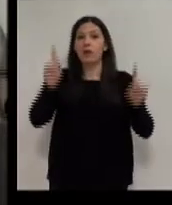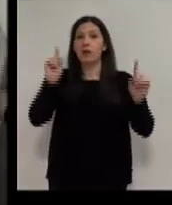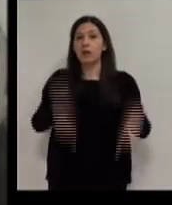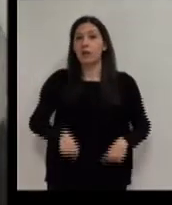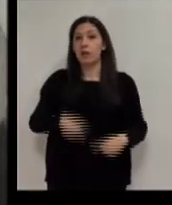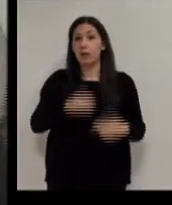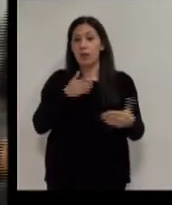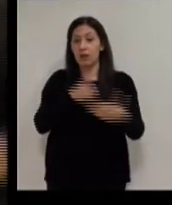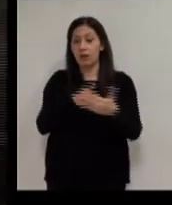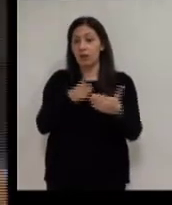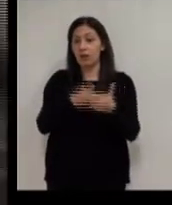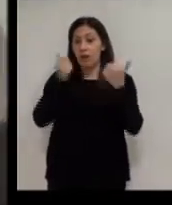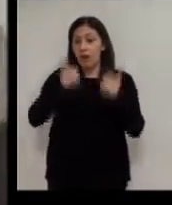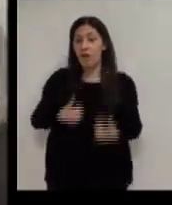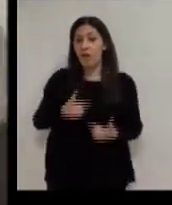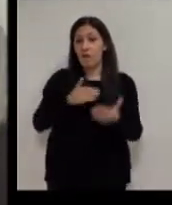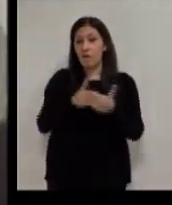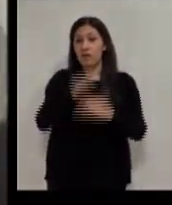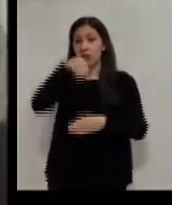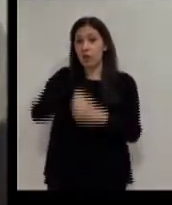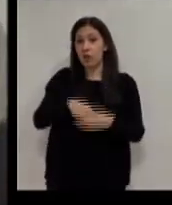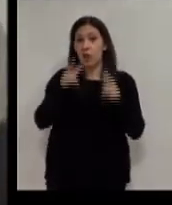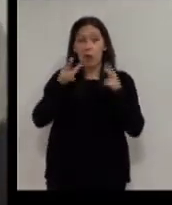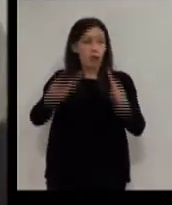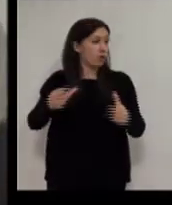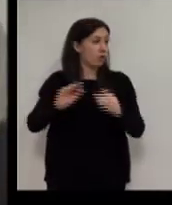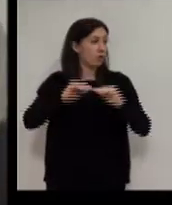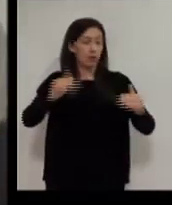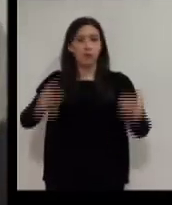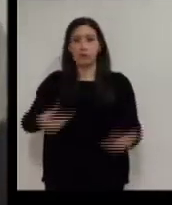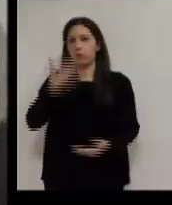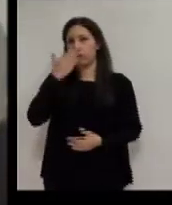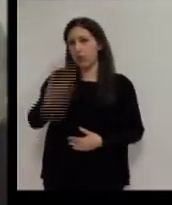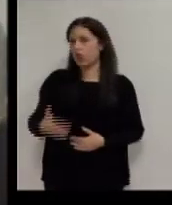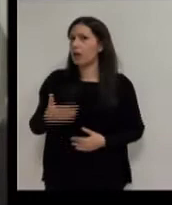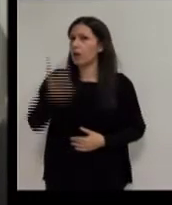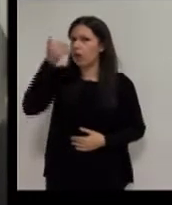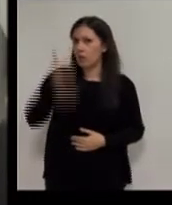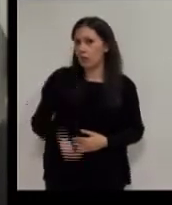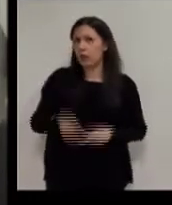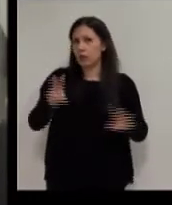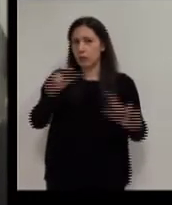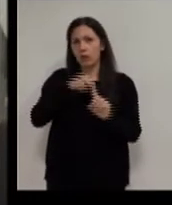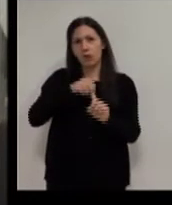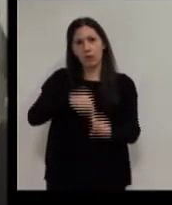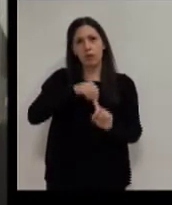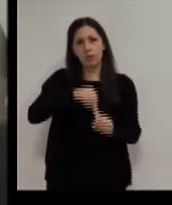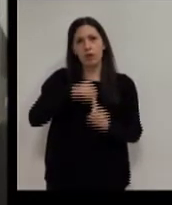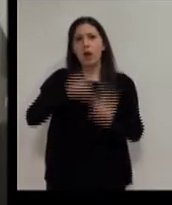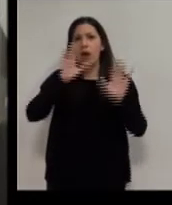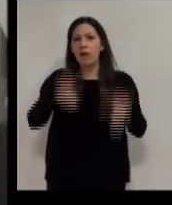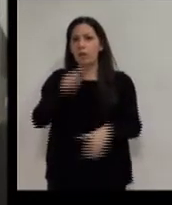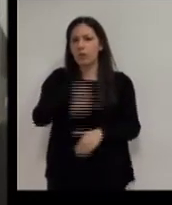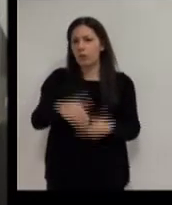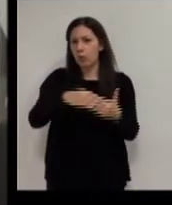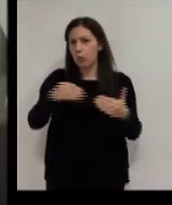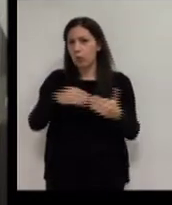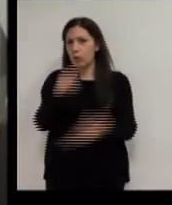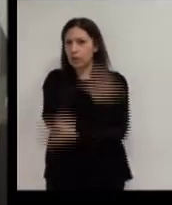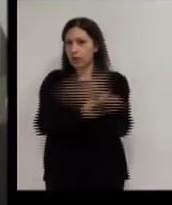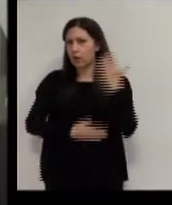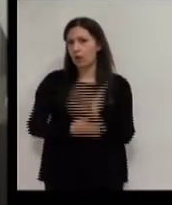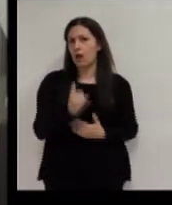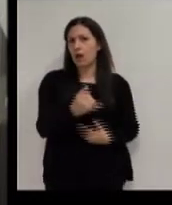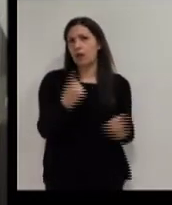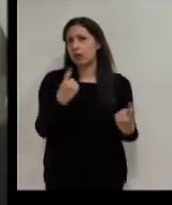de las barreras arquitectónicas dentro de los hoteles. Y, hombre, desde luego es un tema clave porque es al final donde el cliente con discapacidad, el cliente que